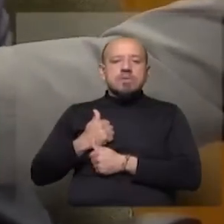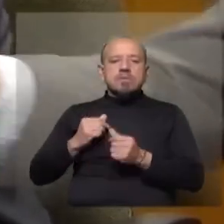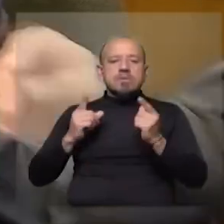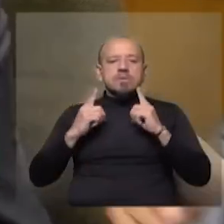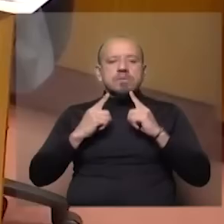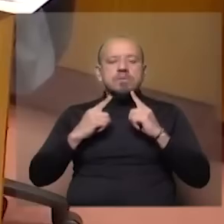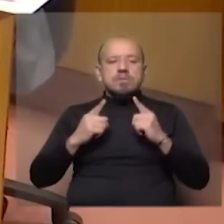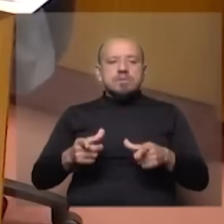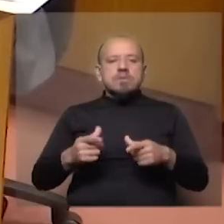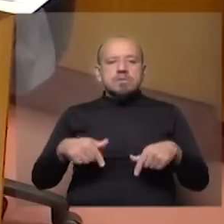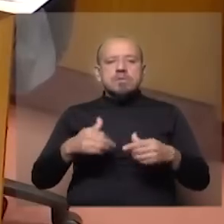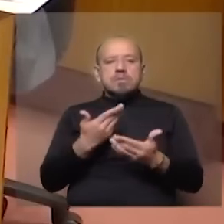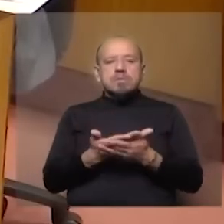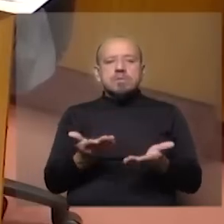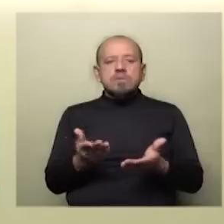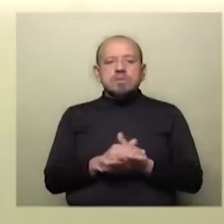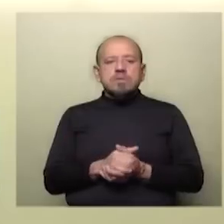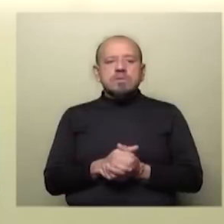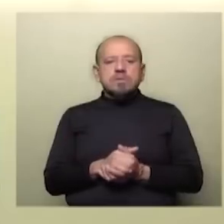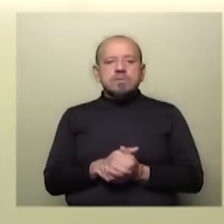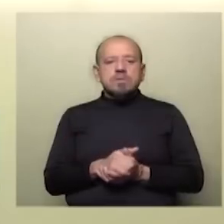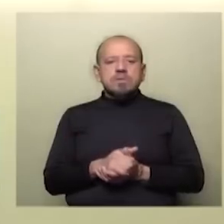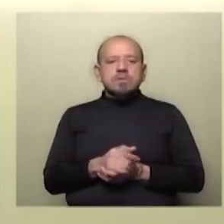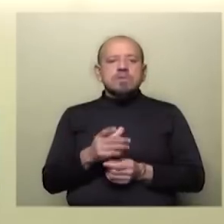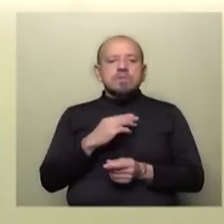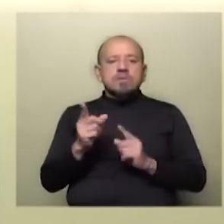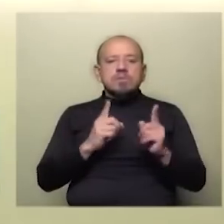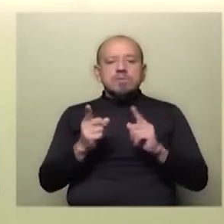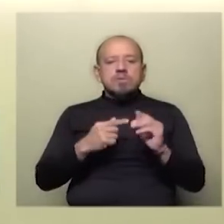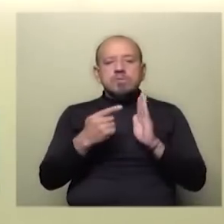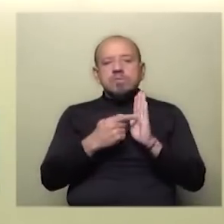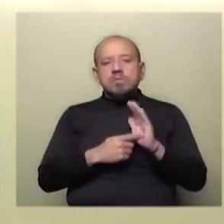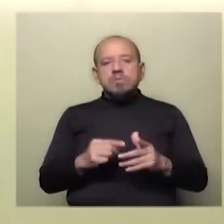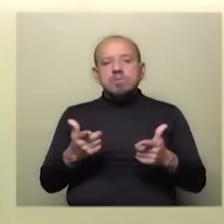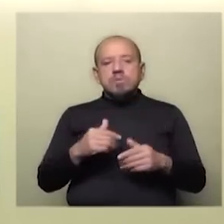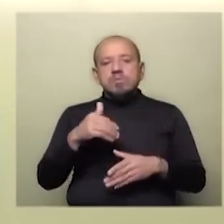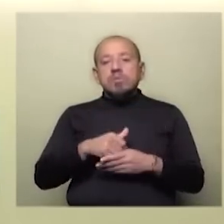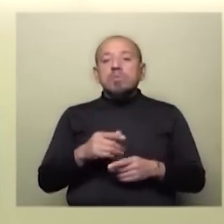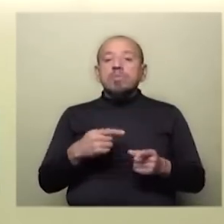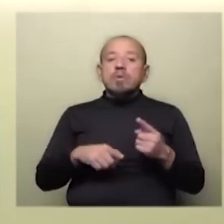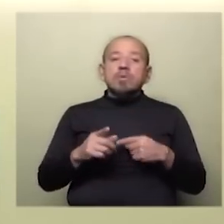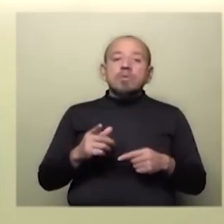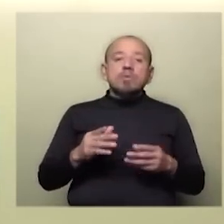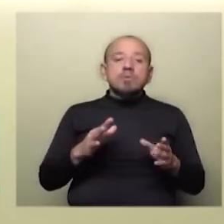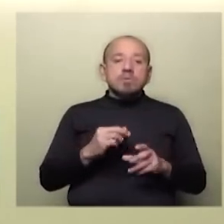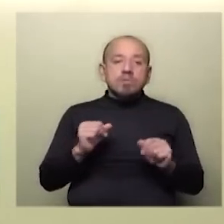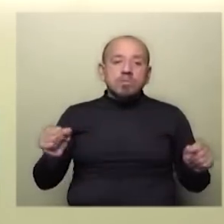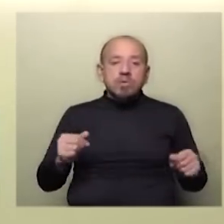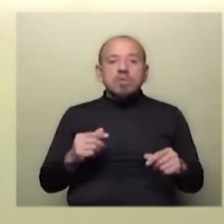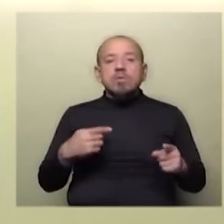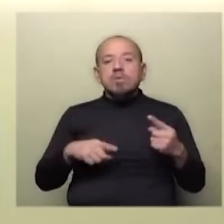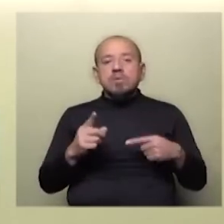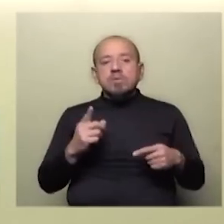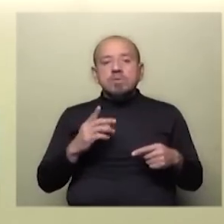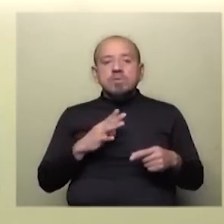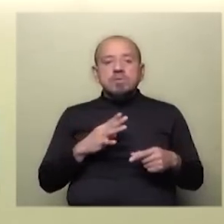ejecutivo sobre sus planteos está claro de que hay algunos puntos que si no nos llevan no están los votos pero hay que ver De qué manera lo podrían llevar entonces creemos